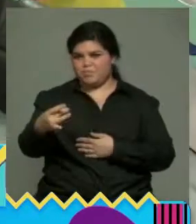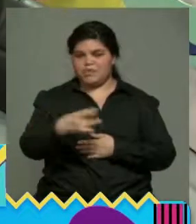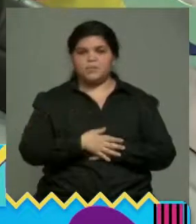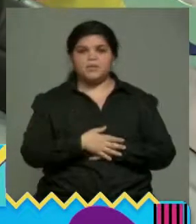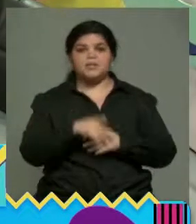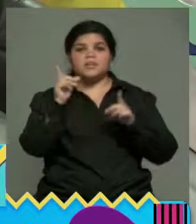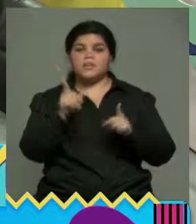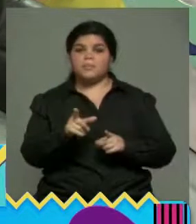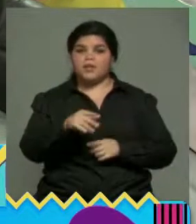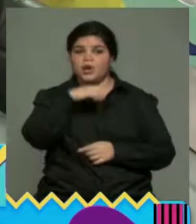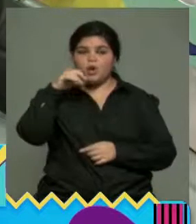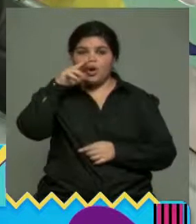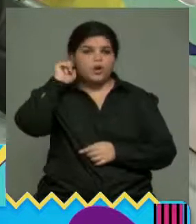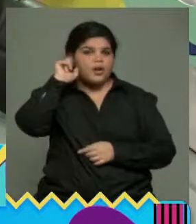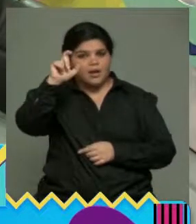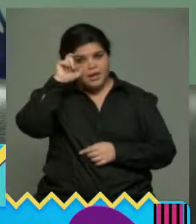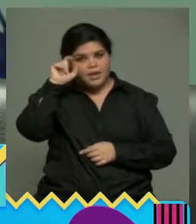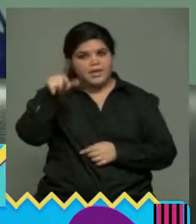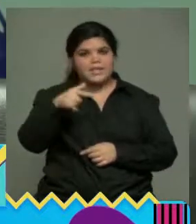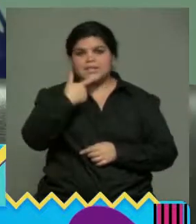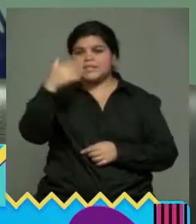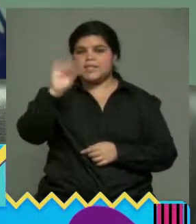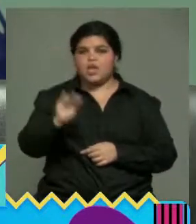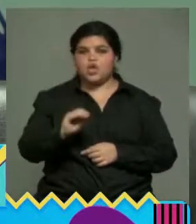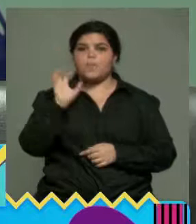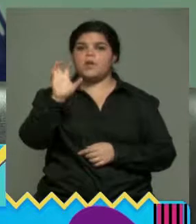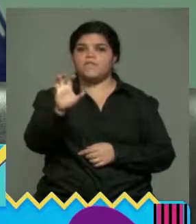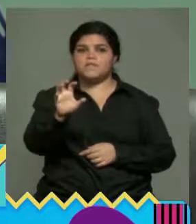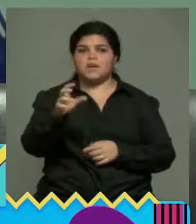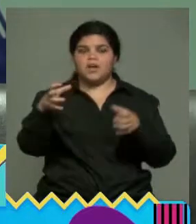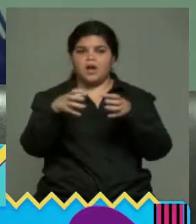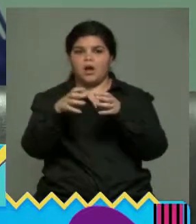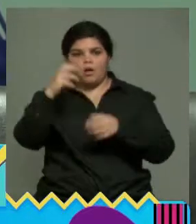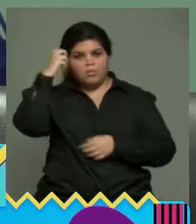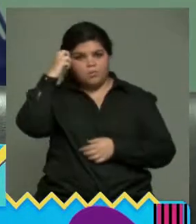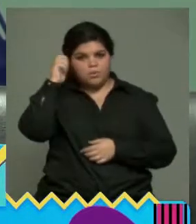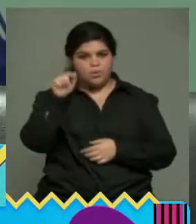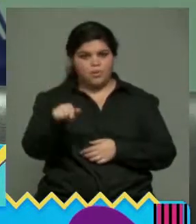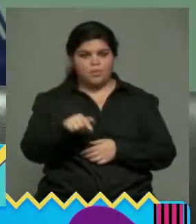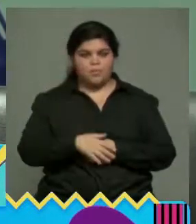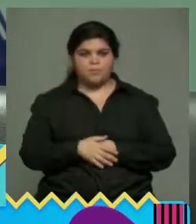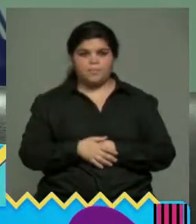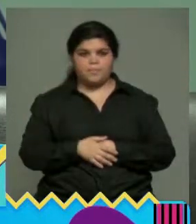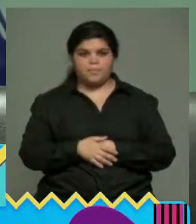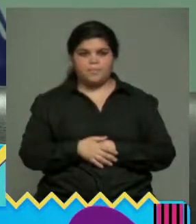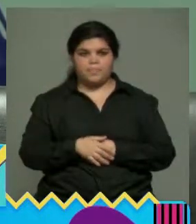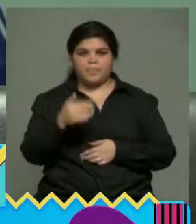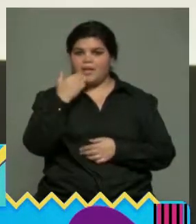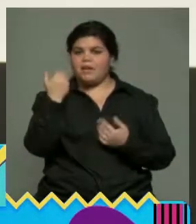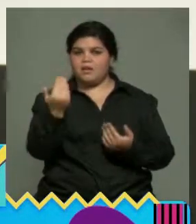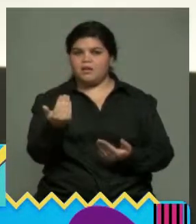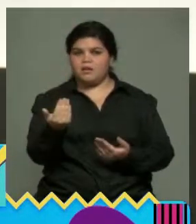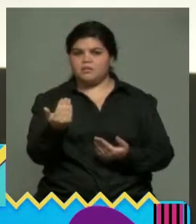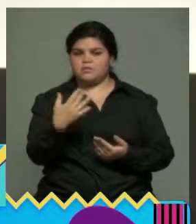también está con nosotros Jorge Tevez, senador provincial por la Unión Cívica Radical, que está con nosotros. Muchas gracias por estar aquí. Muchas gracias por la invitación.